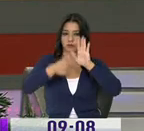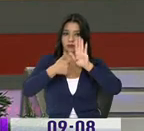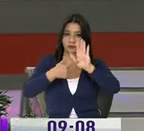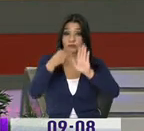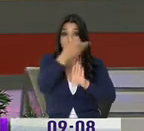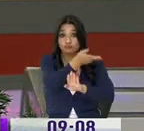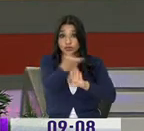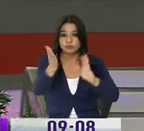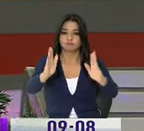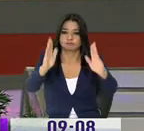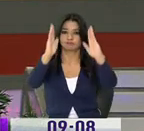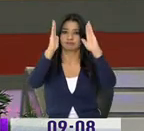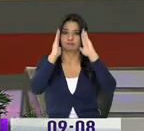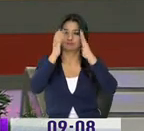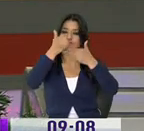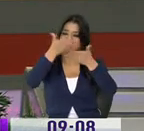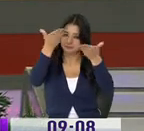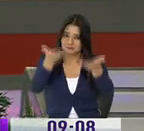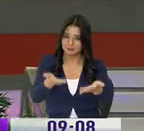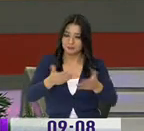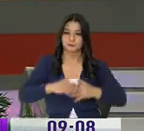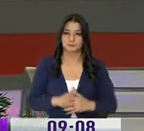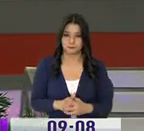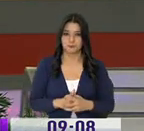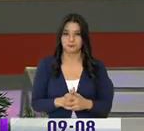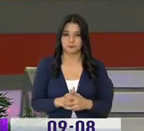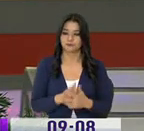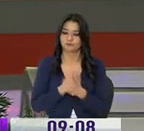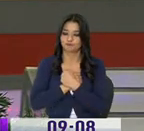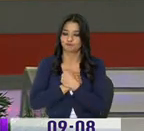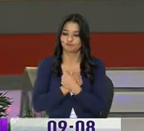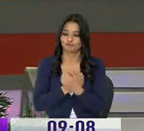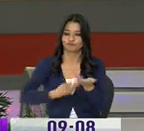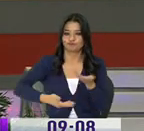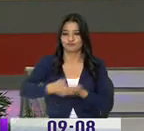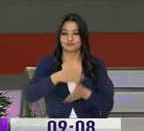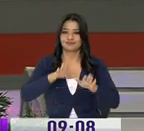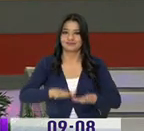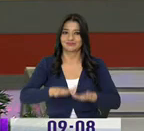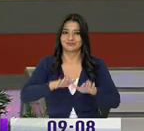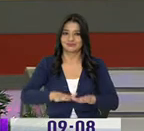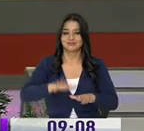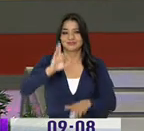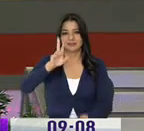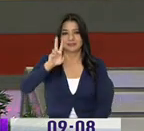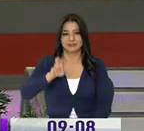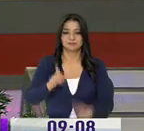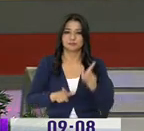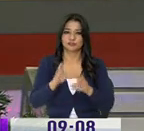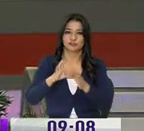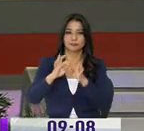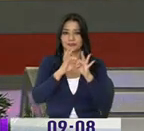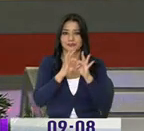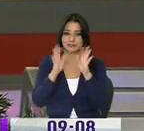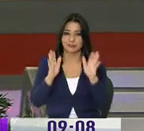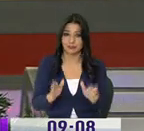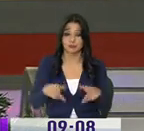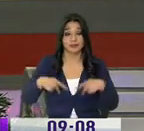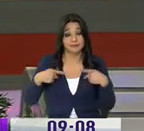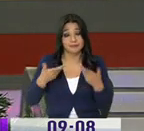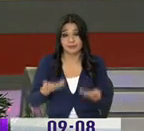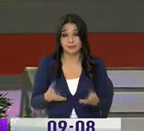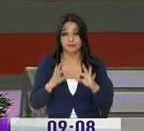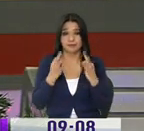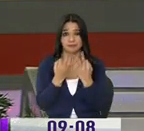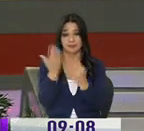ustedes son los beneficiarios, sin duda, de este gran cariño que nos tenemos quienes somos los protagonistas de esta caja de vida que es